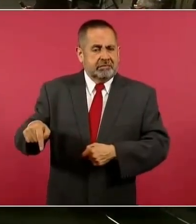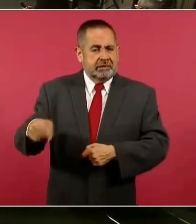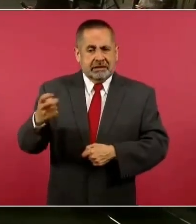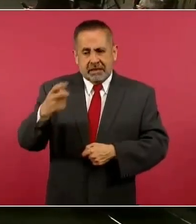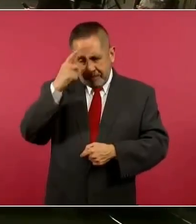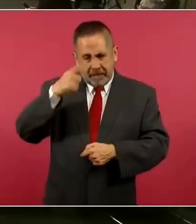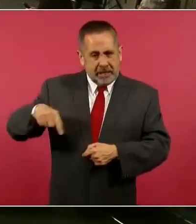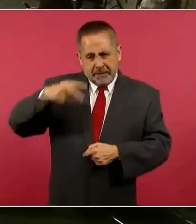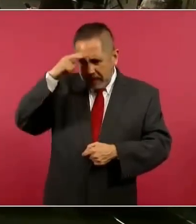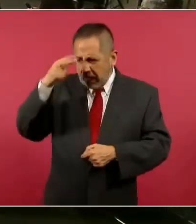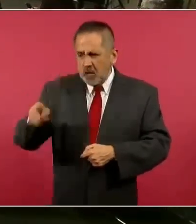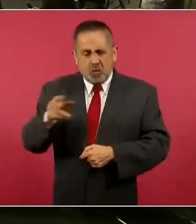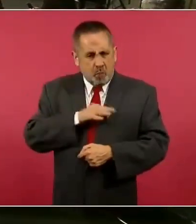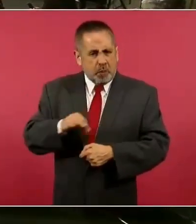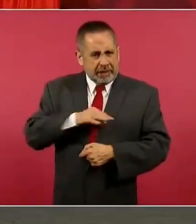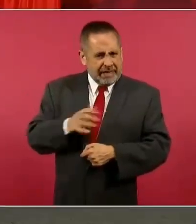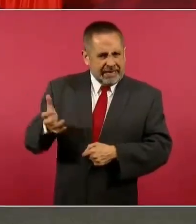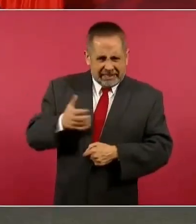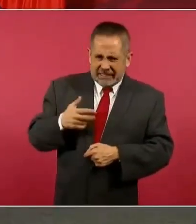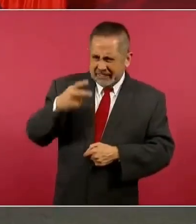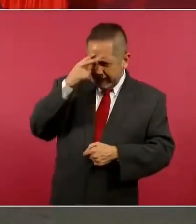a los mexicanos.